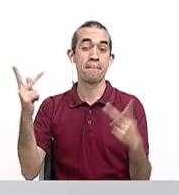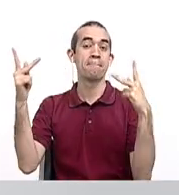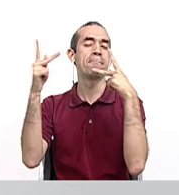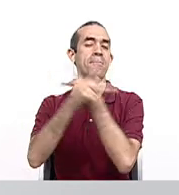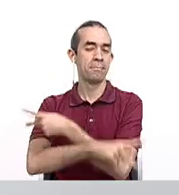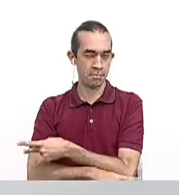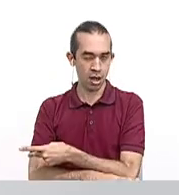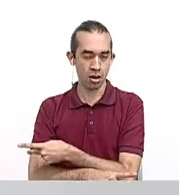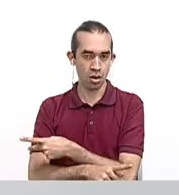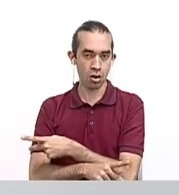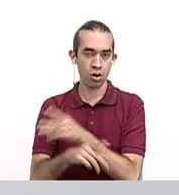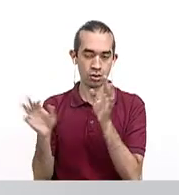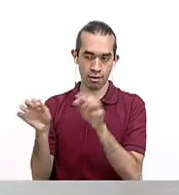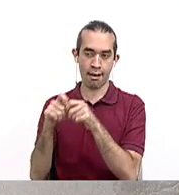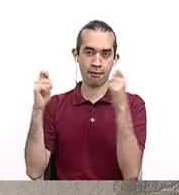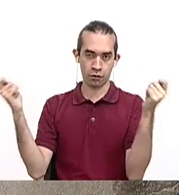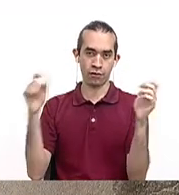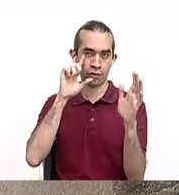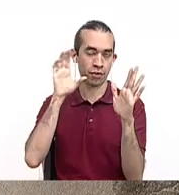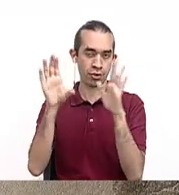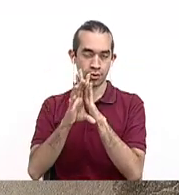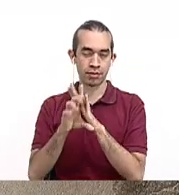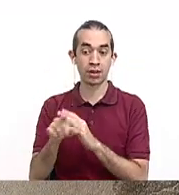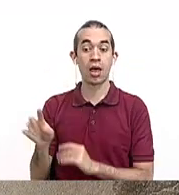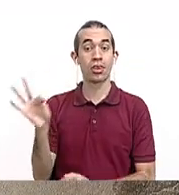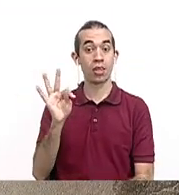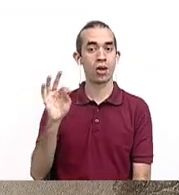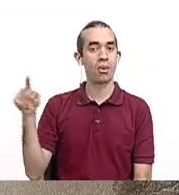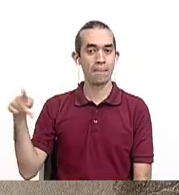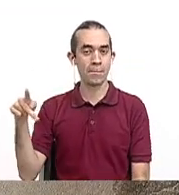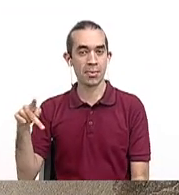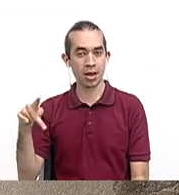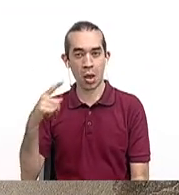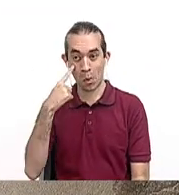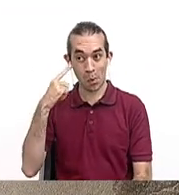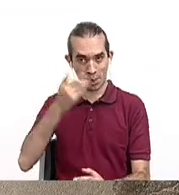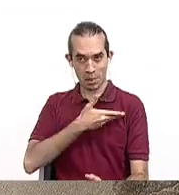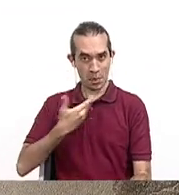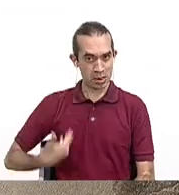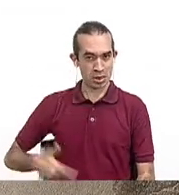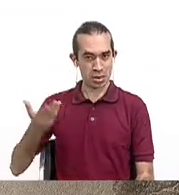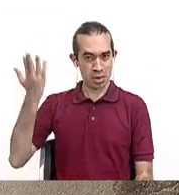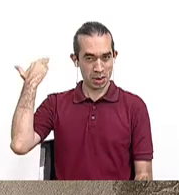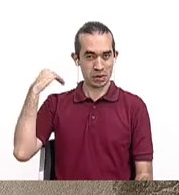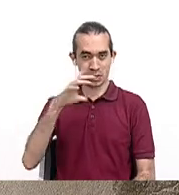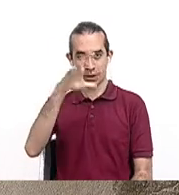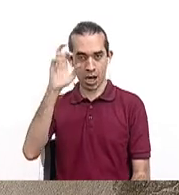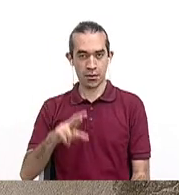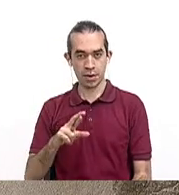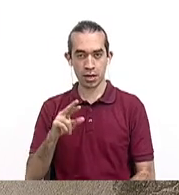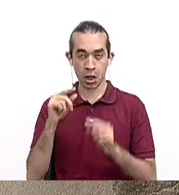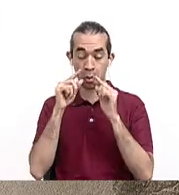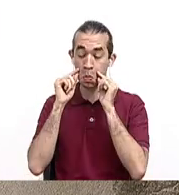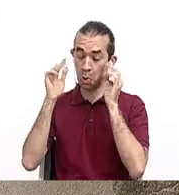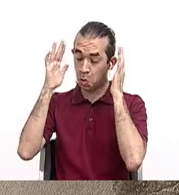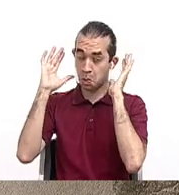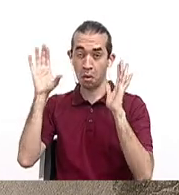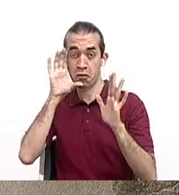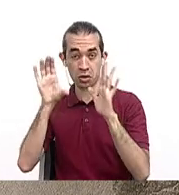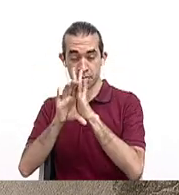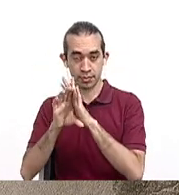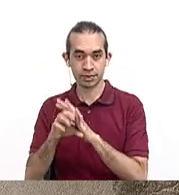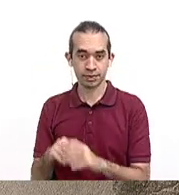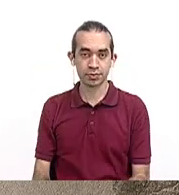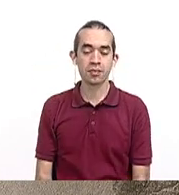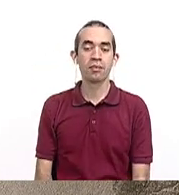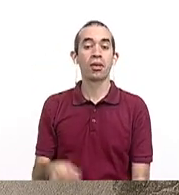nuestro álbum de oro picado de tendencia calderonista estamos en aprendo en casa undécimo año estudios sociales y ustedes ciencia integra